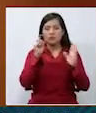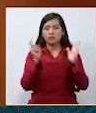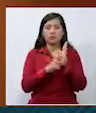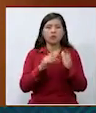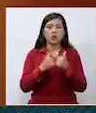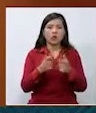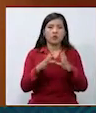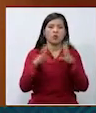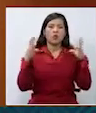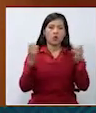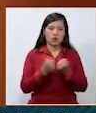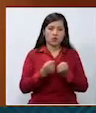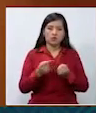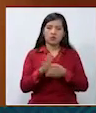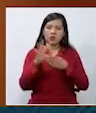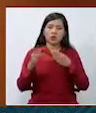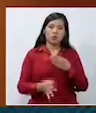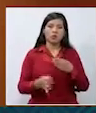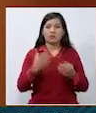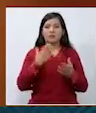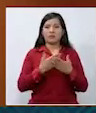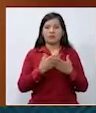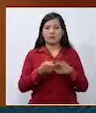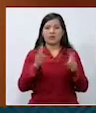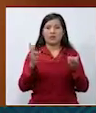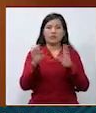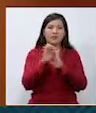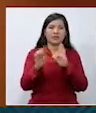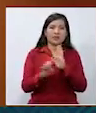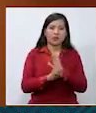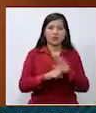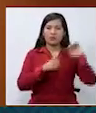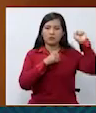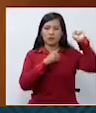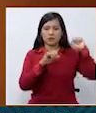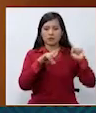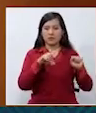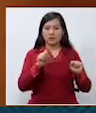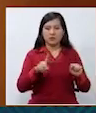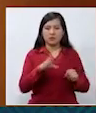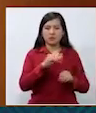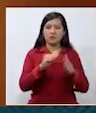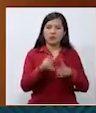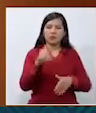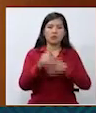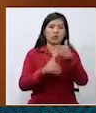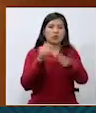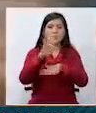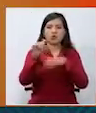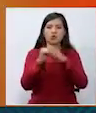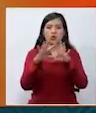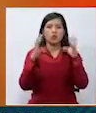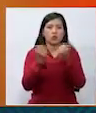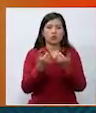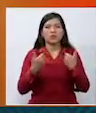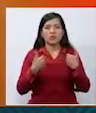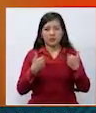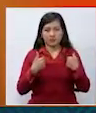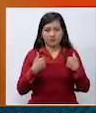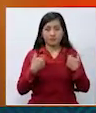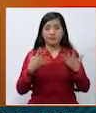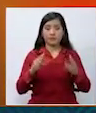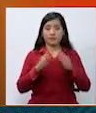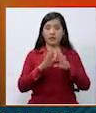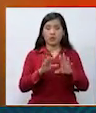cual tenemos que agarrar y cumplir a cabalidad nuestros estatutos del MAS y PCP y los procedimientos que tiene cada congreso. Y el